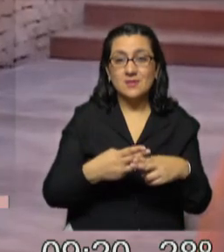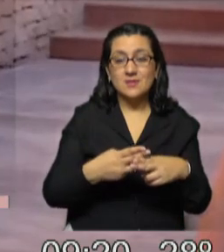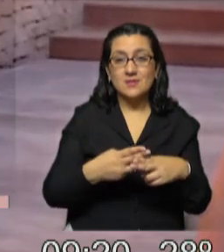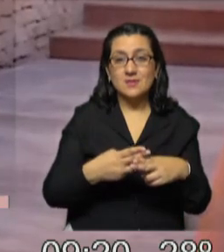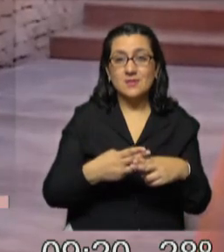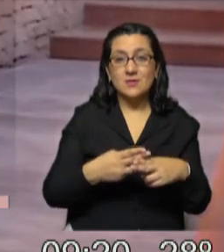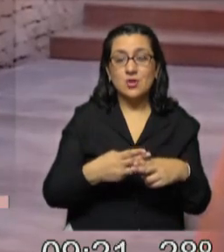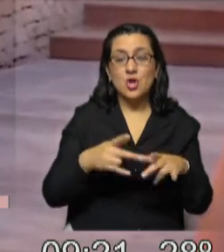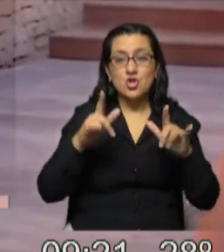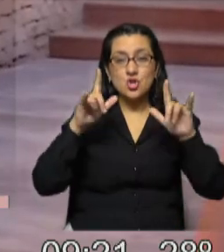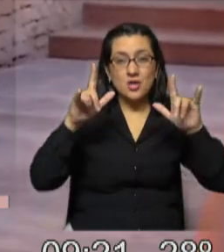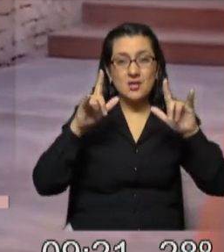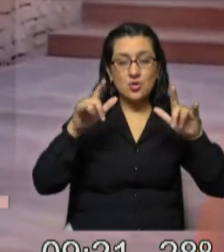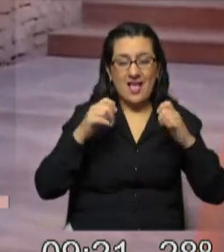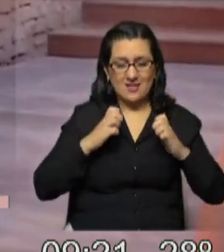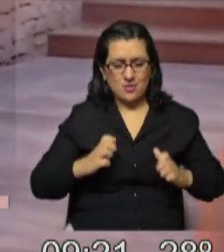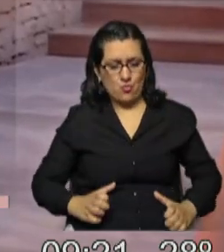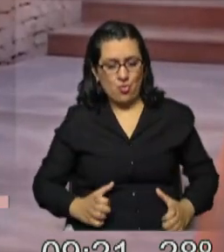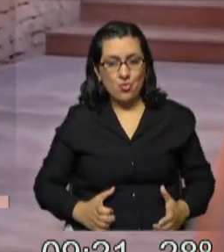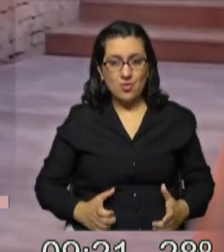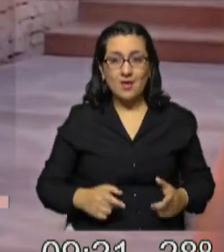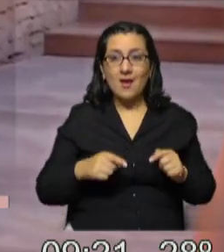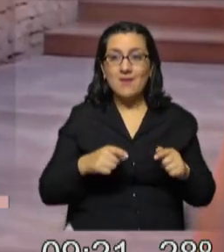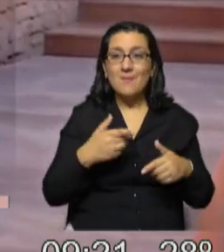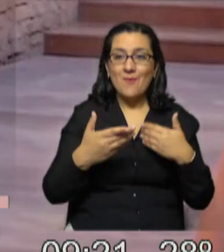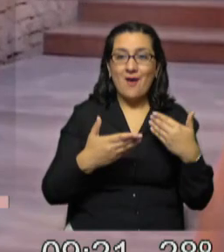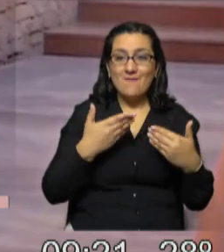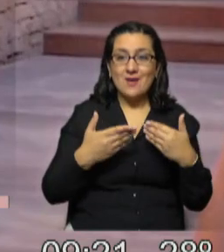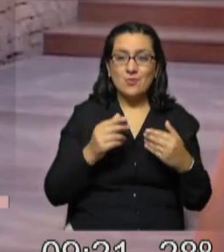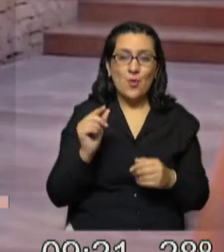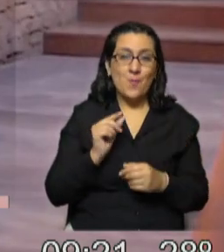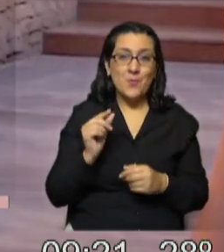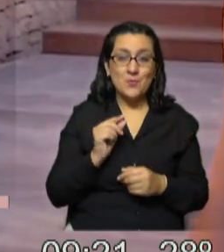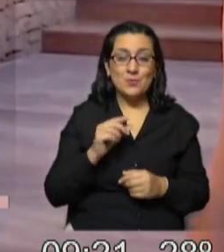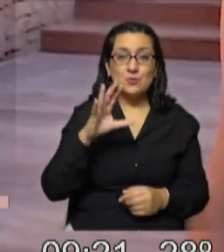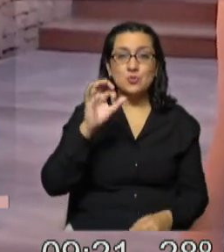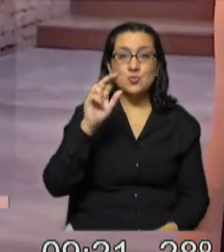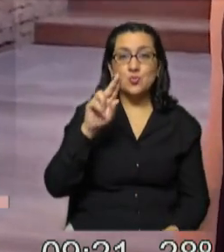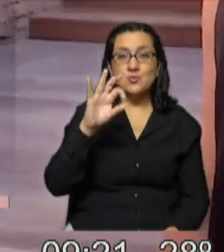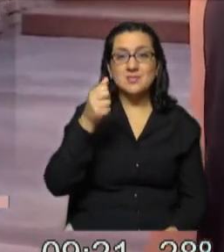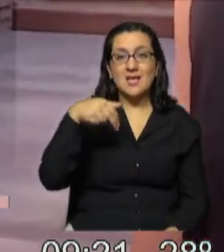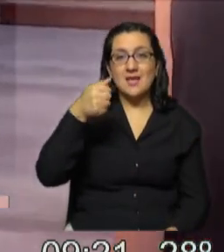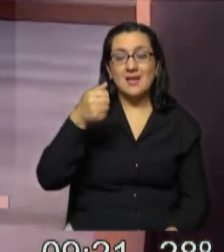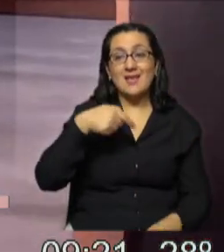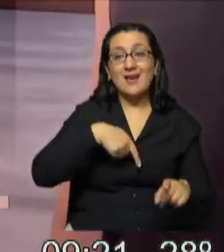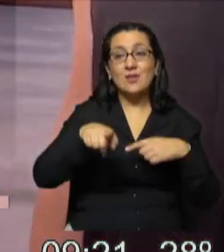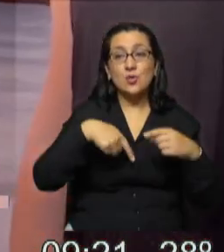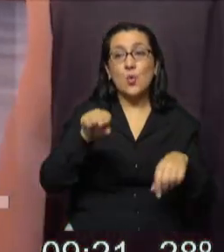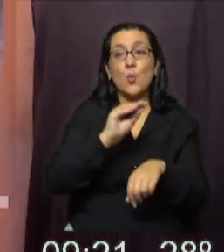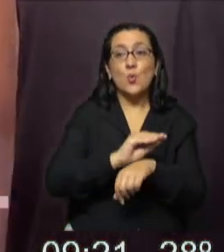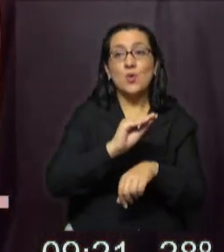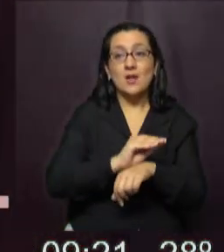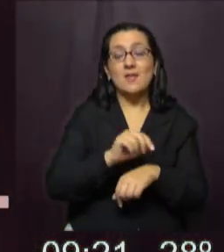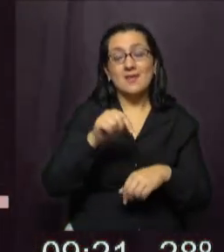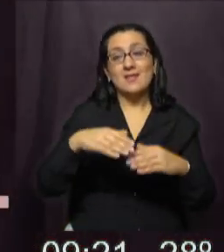llama Rock and Roll Actitud. Y bueno, vamos a estar conversando unos minutos con Susana Souto, quien es gestora cultural de aquí